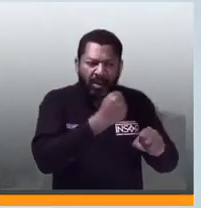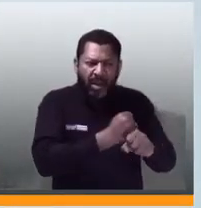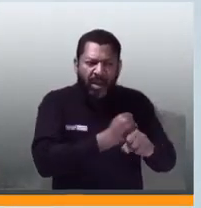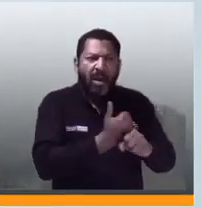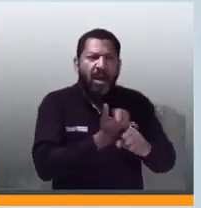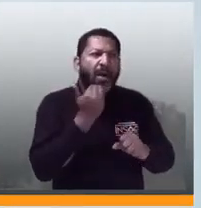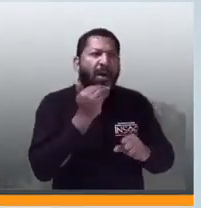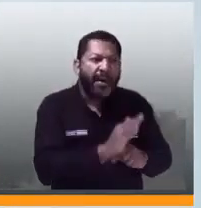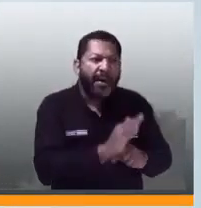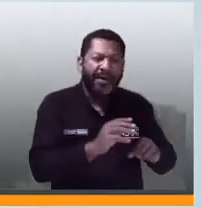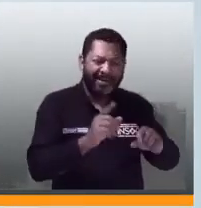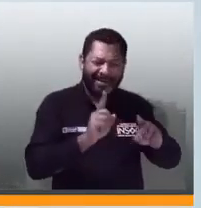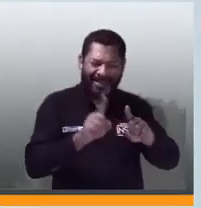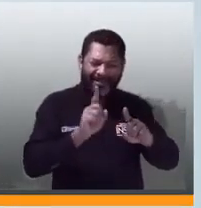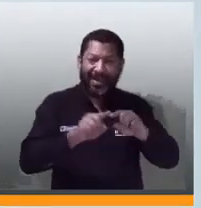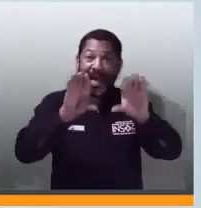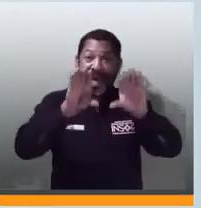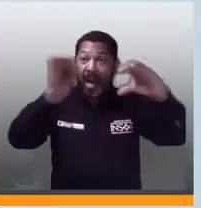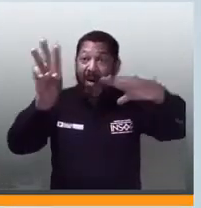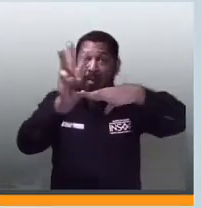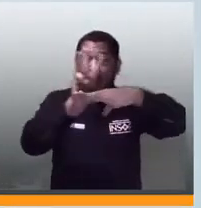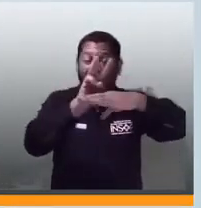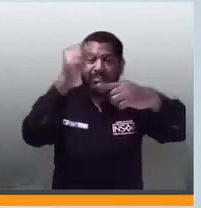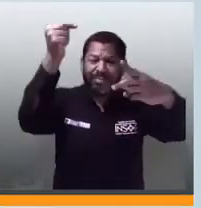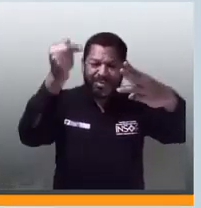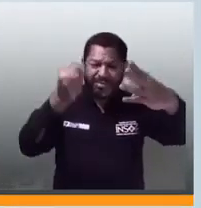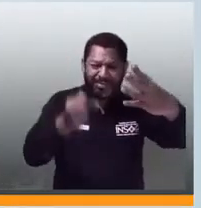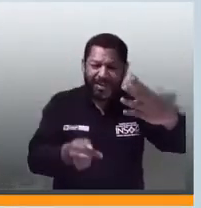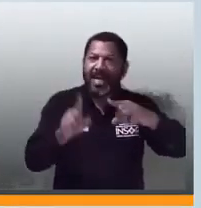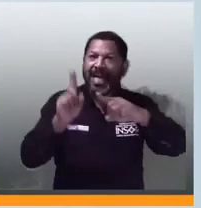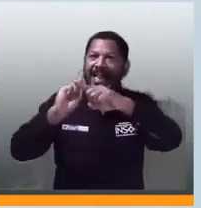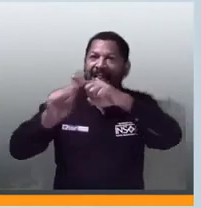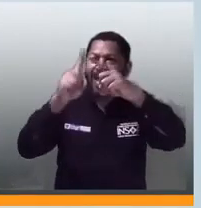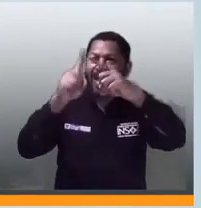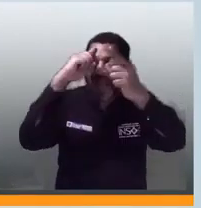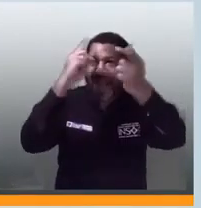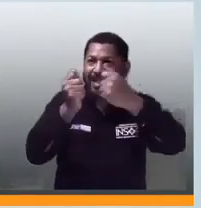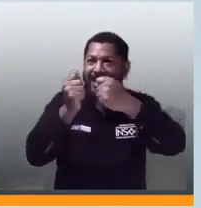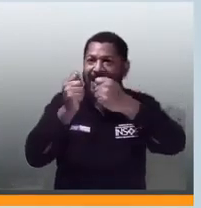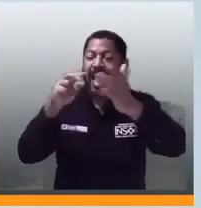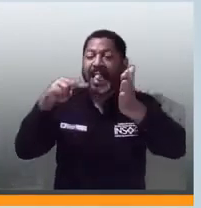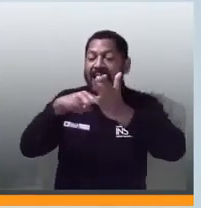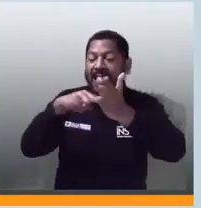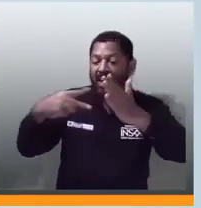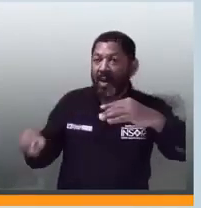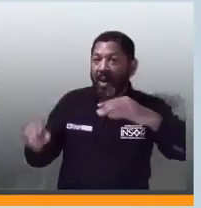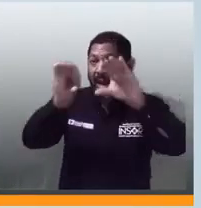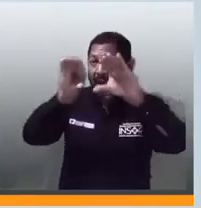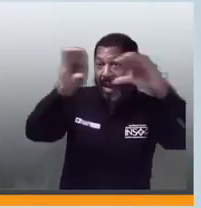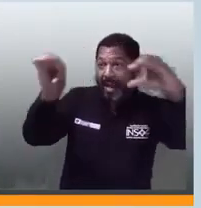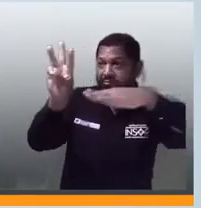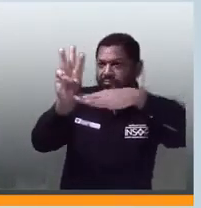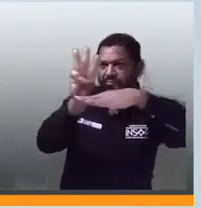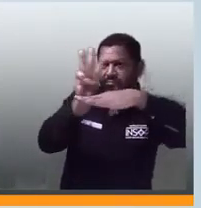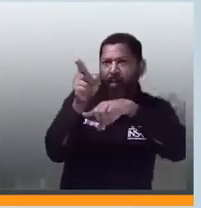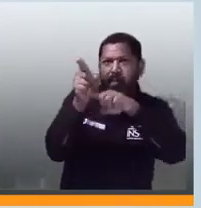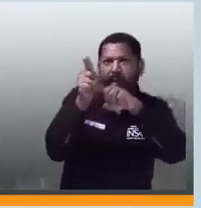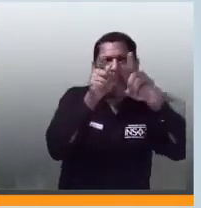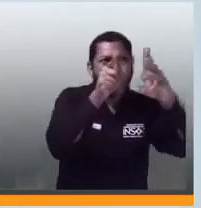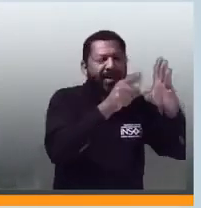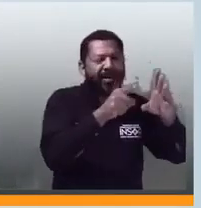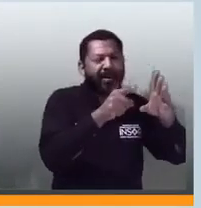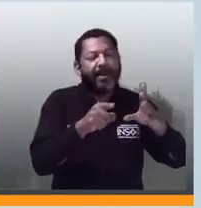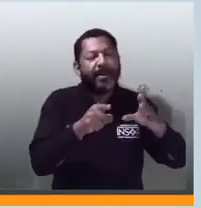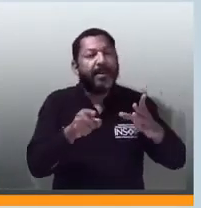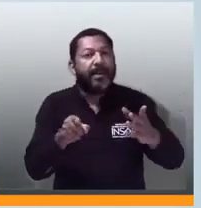herramientas como OneNote, Mural. Bueno, en fin, diversas estrategias, tecnologías que no son